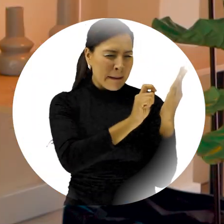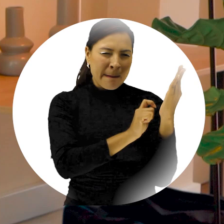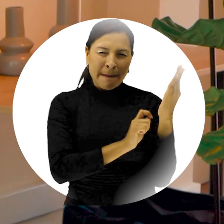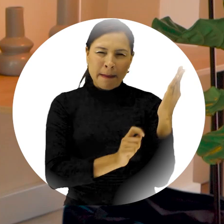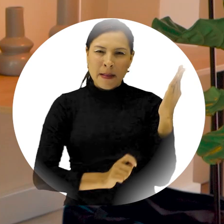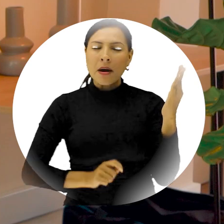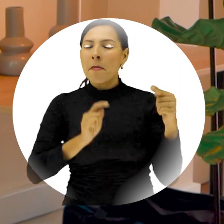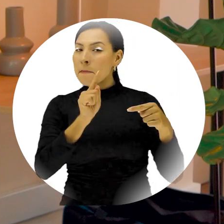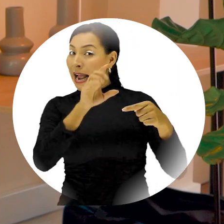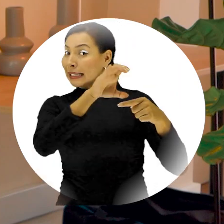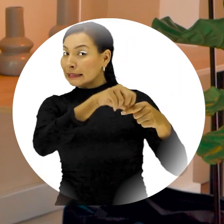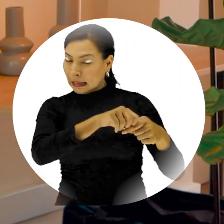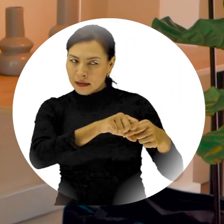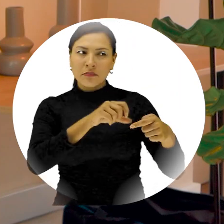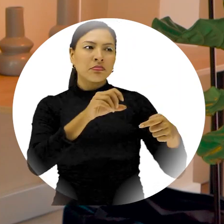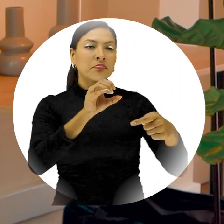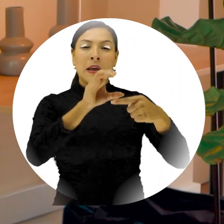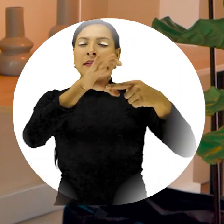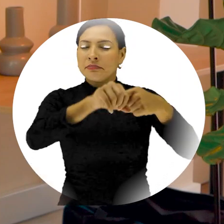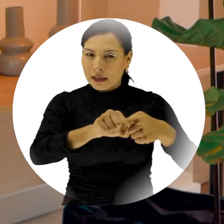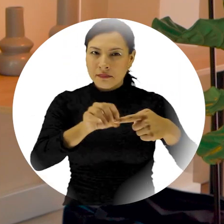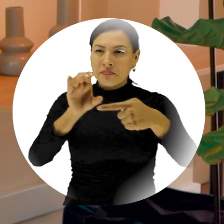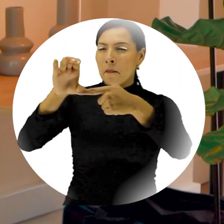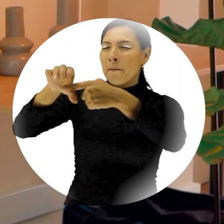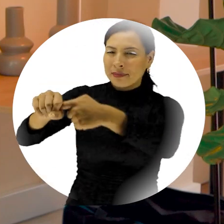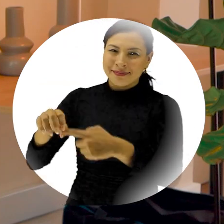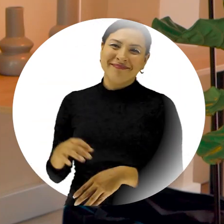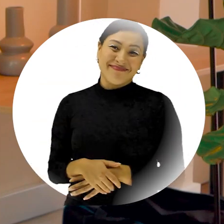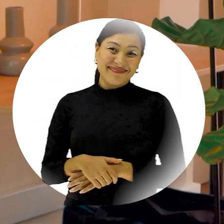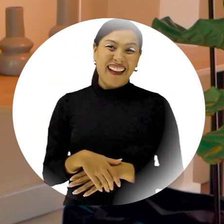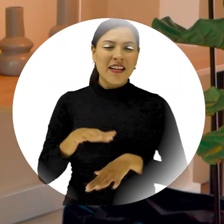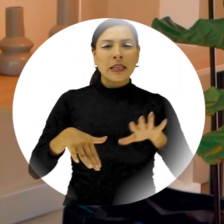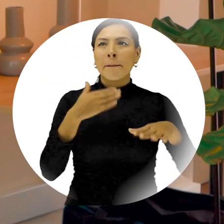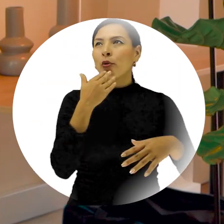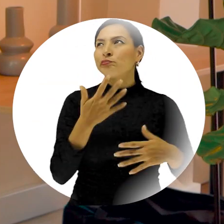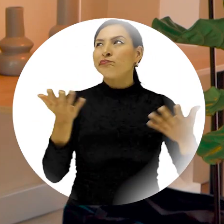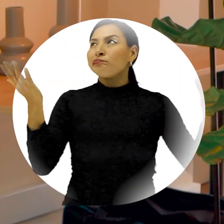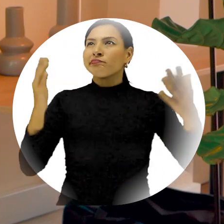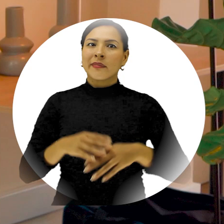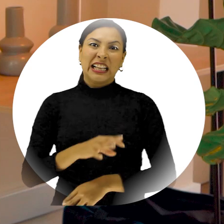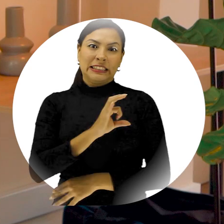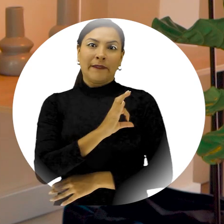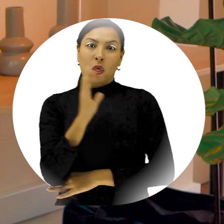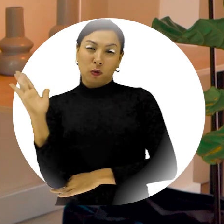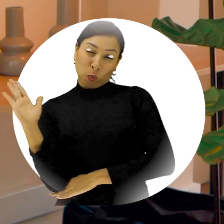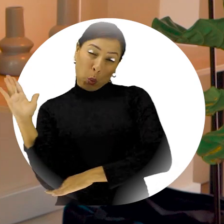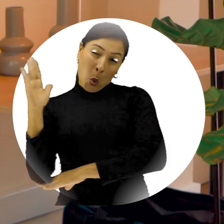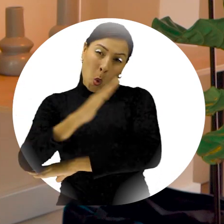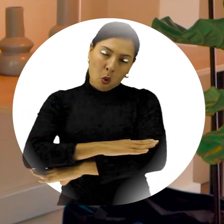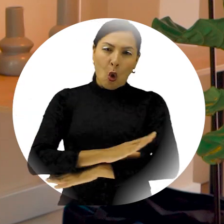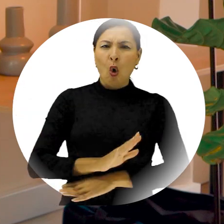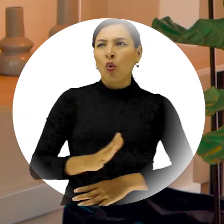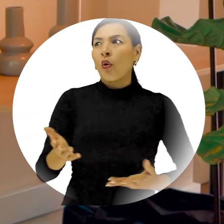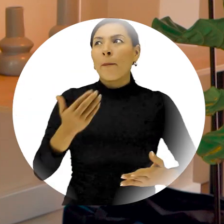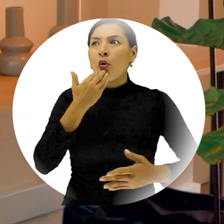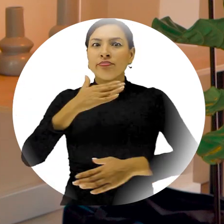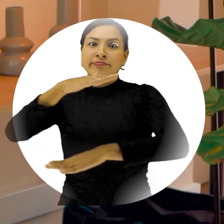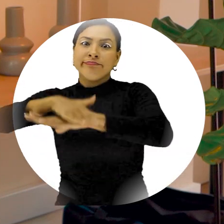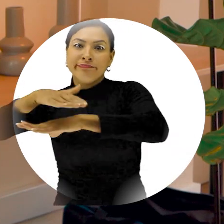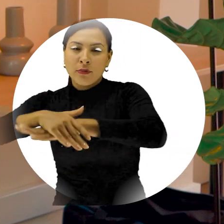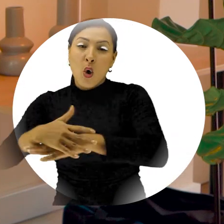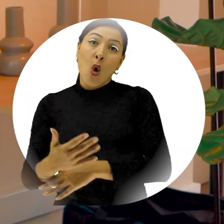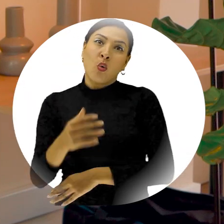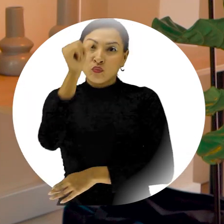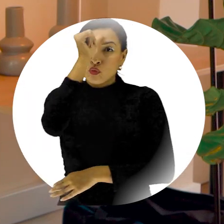visita. Entonces si a veces apartábamos como una tarde o todo un sábado o todo un domingo, intentábamos que en el mapa el